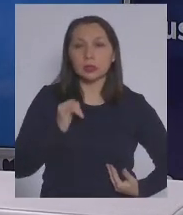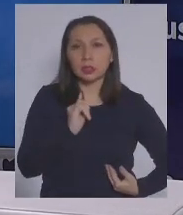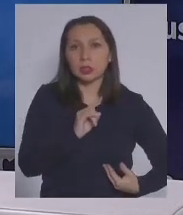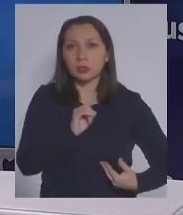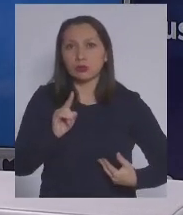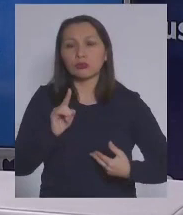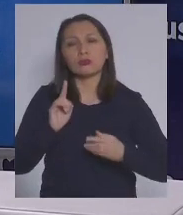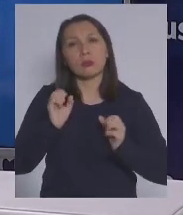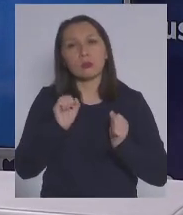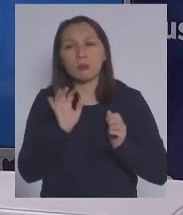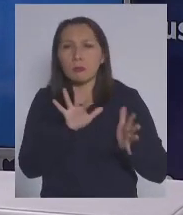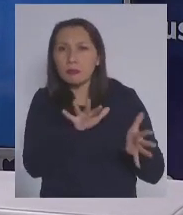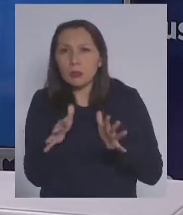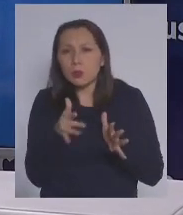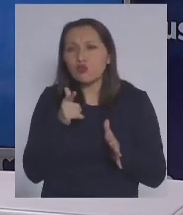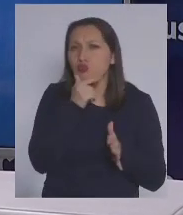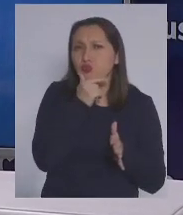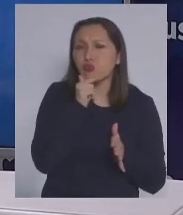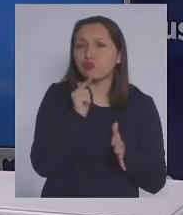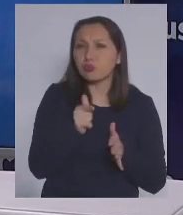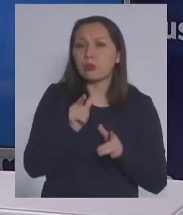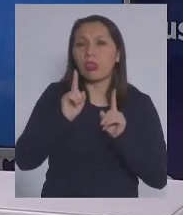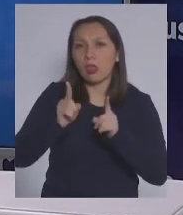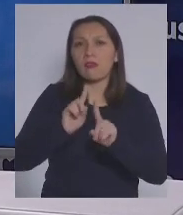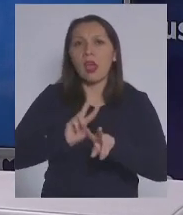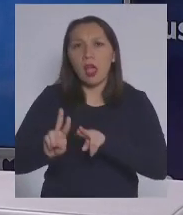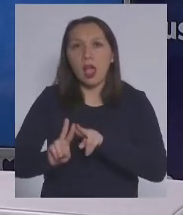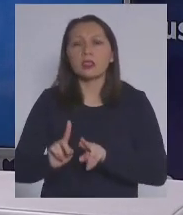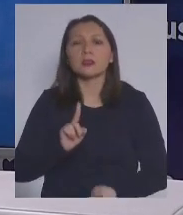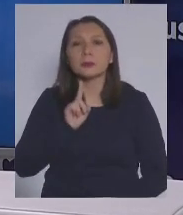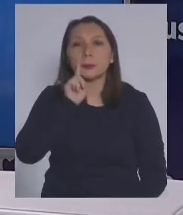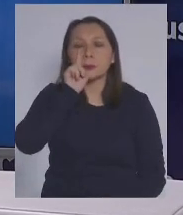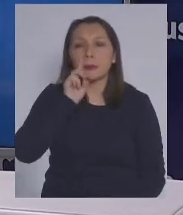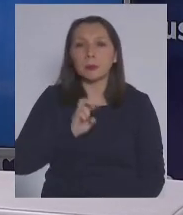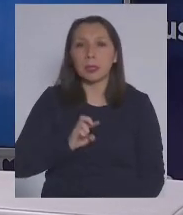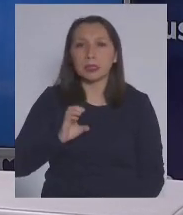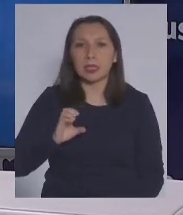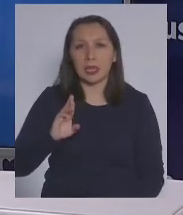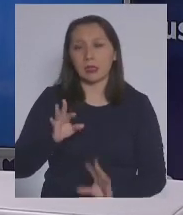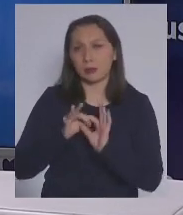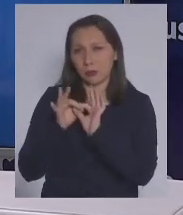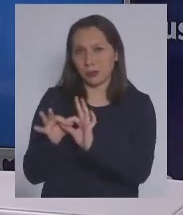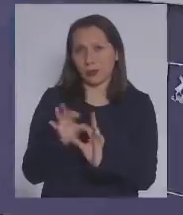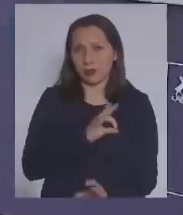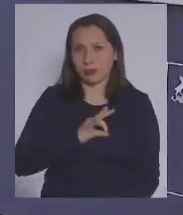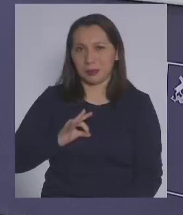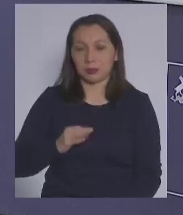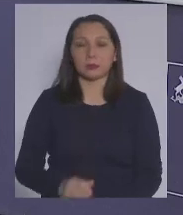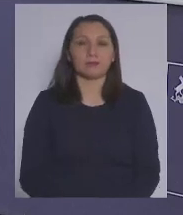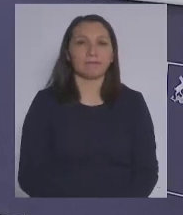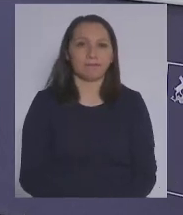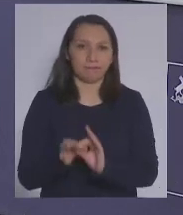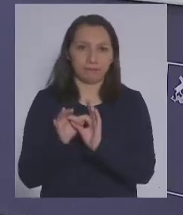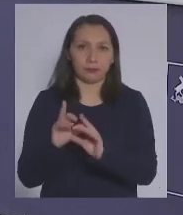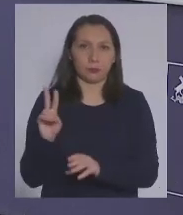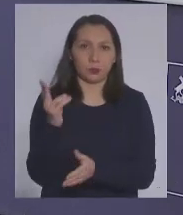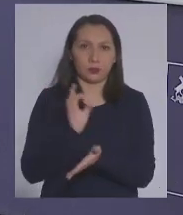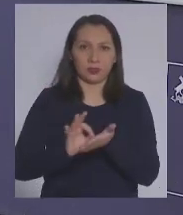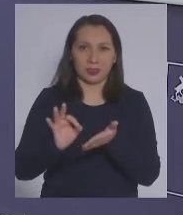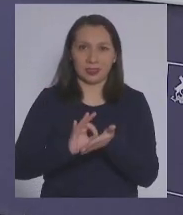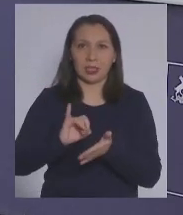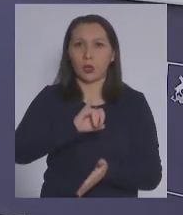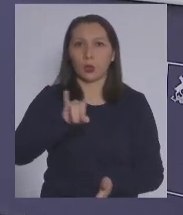es un caso sospechoso y se le debe realizar el examen debe ser muchas gracias ministro muchas gracias subsecretario